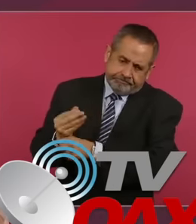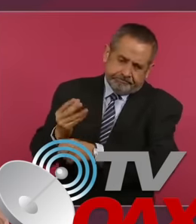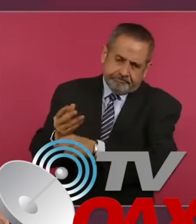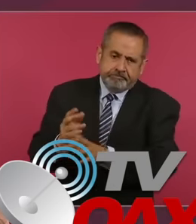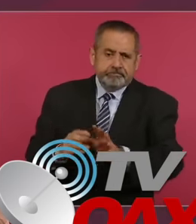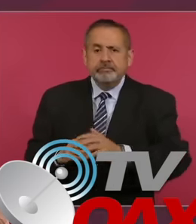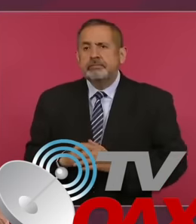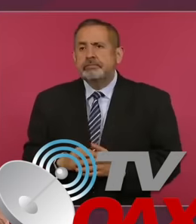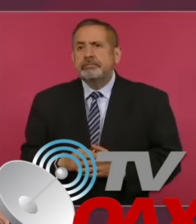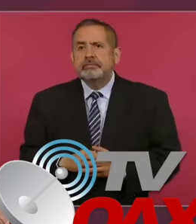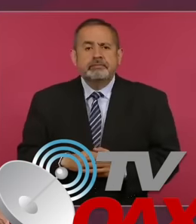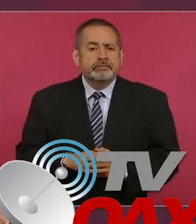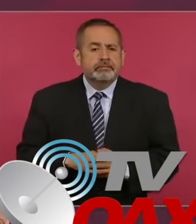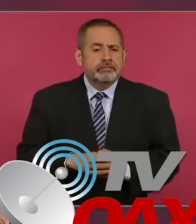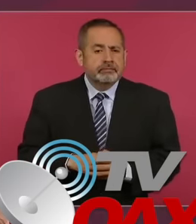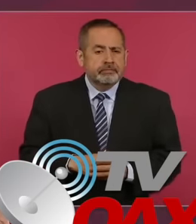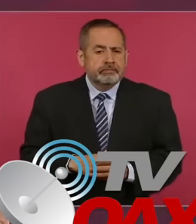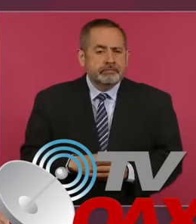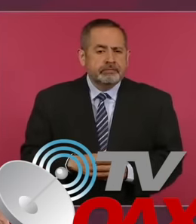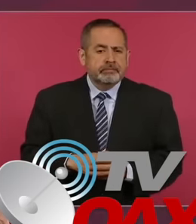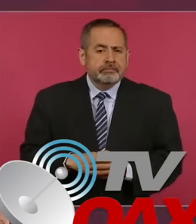porque no es,